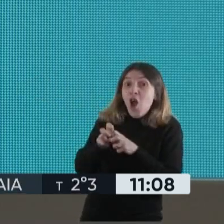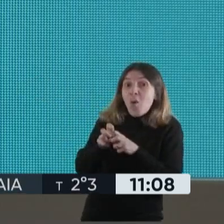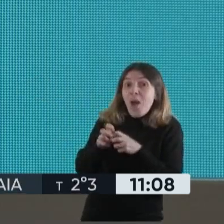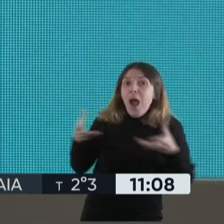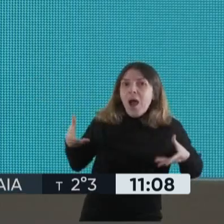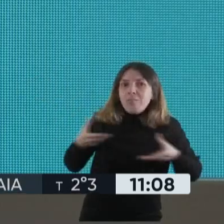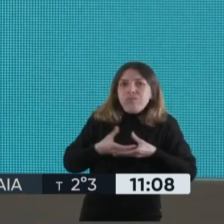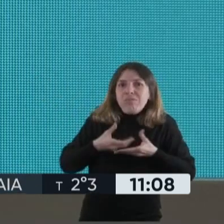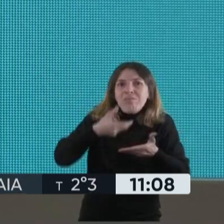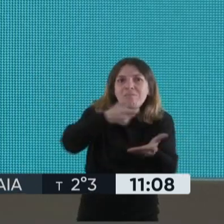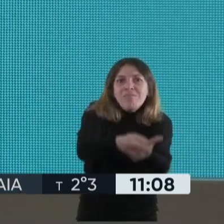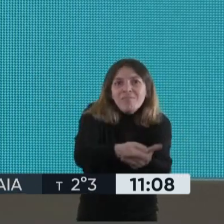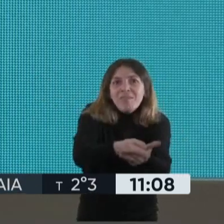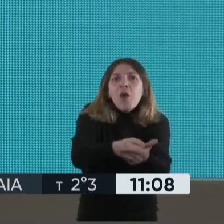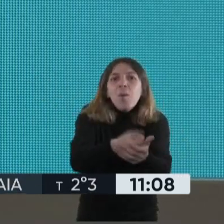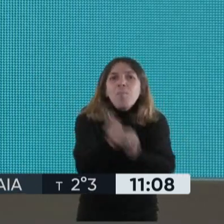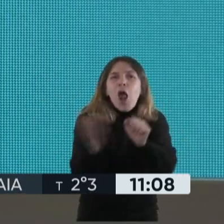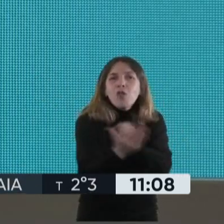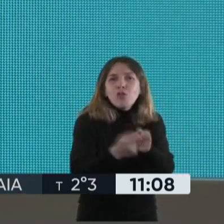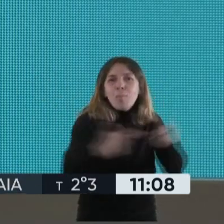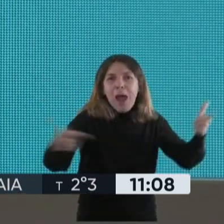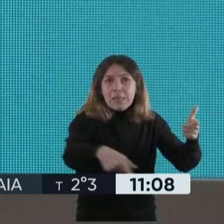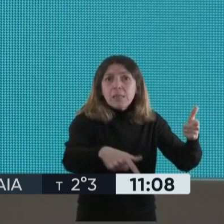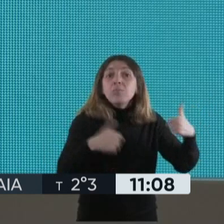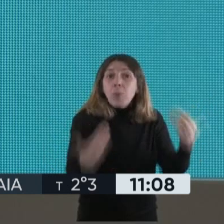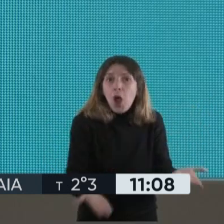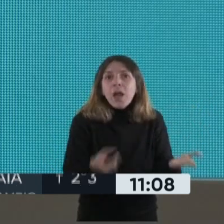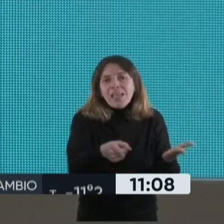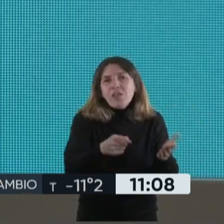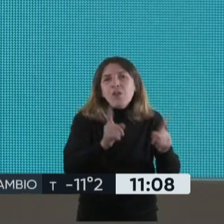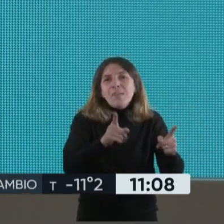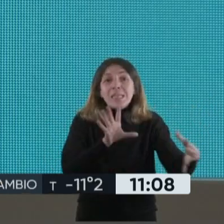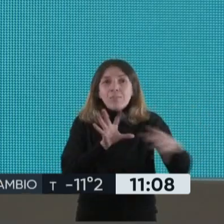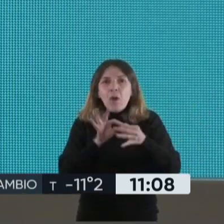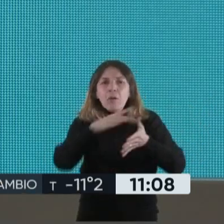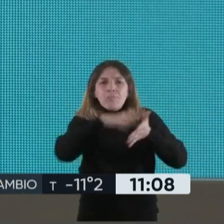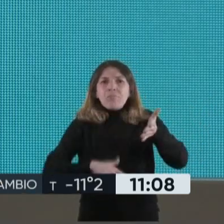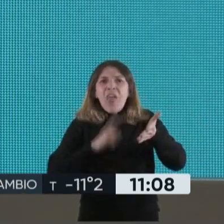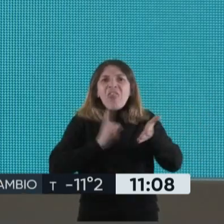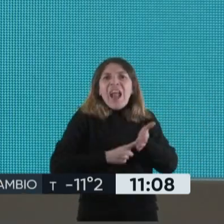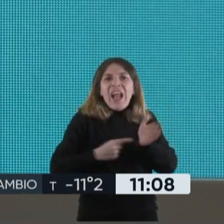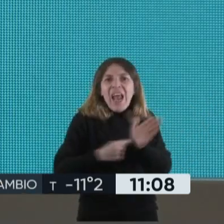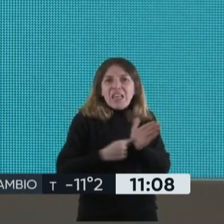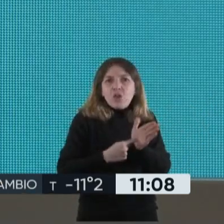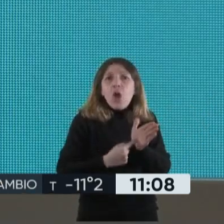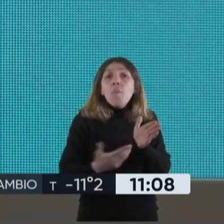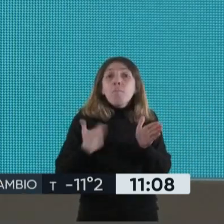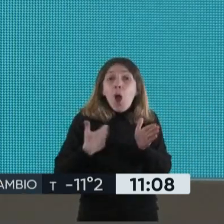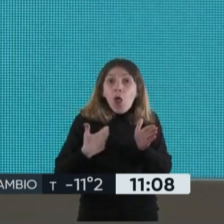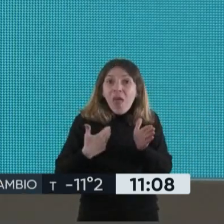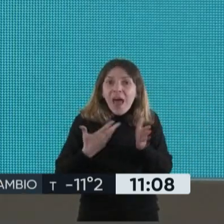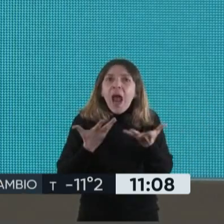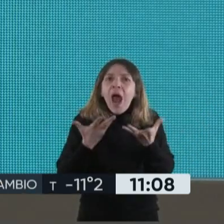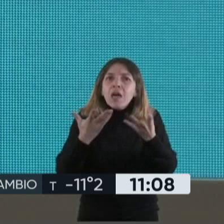que la producción en la Argentina se eleve, y es en ese sentido que se enmarca esta decisión. Poder generar un